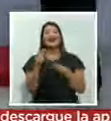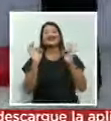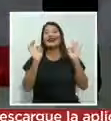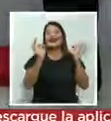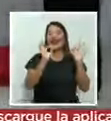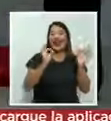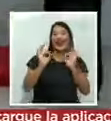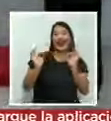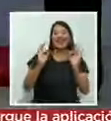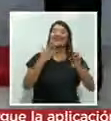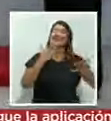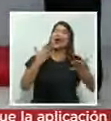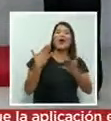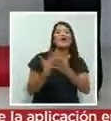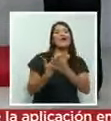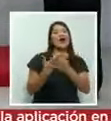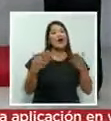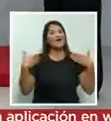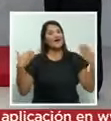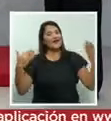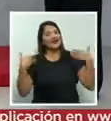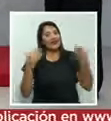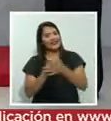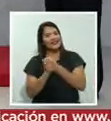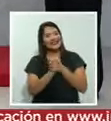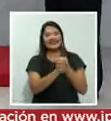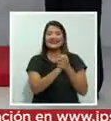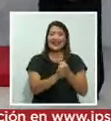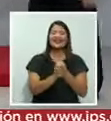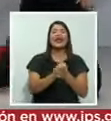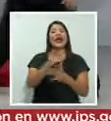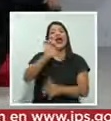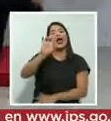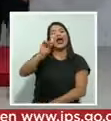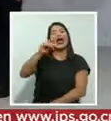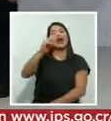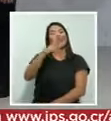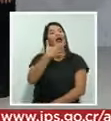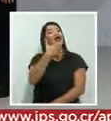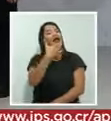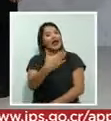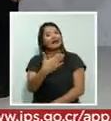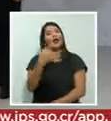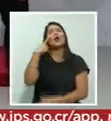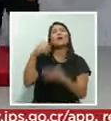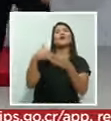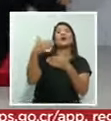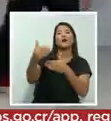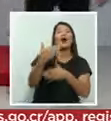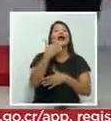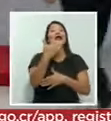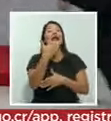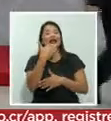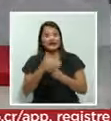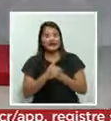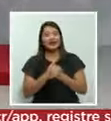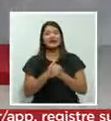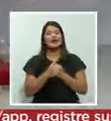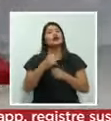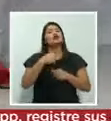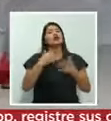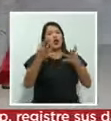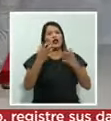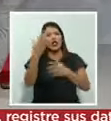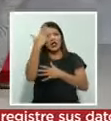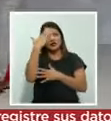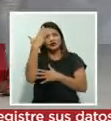500 mil colones. Muy bien. ¡Qué felicidades! Muy bien. Don Edgar, muchas gracias. Nos vemos en un ratito. Gracias. Y ahorita nos volvemos a ver. Yo quiero saber